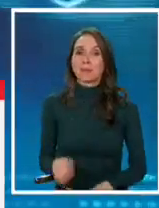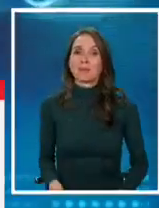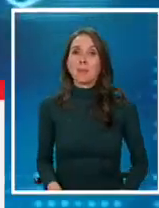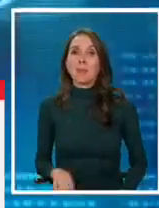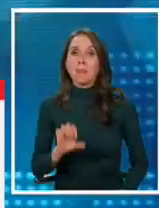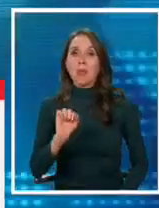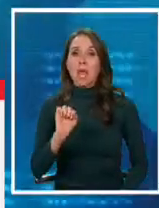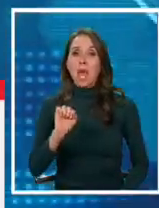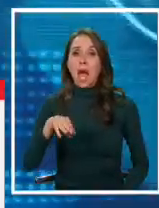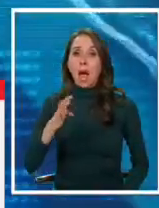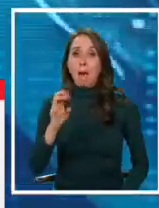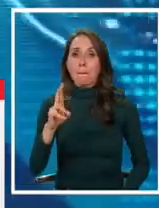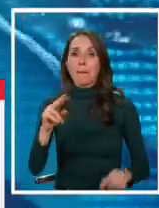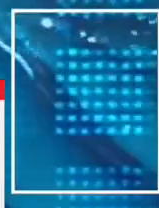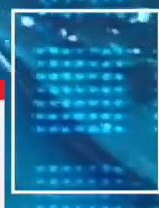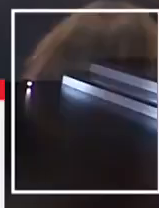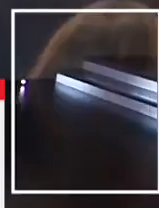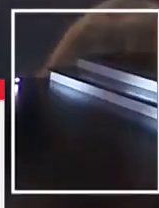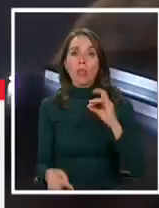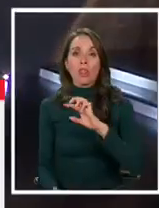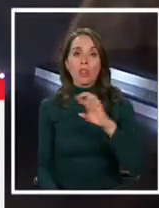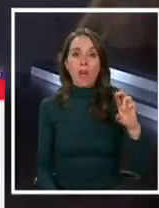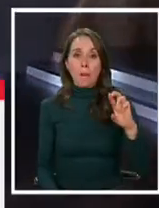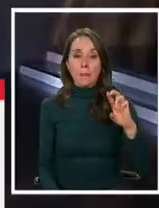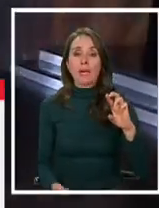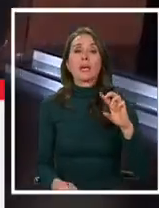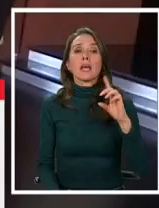años versus Johnny